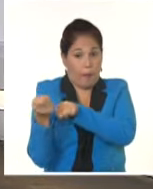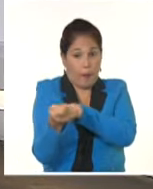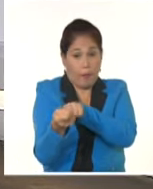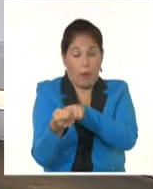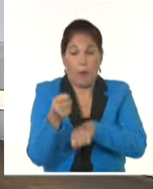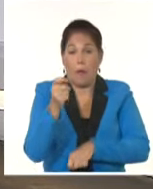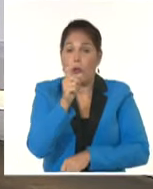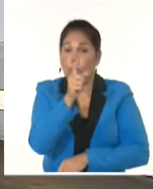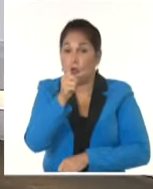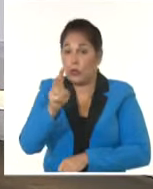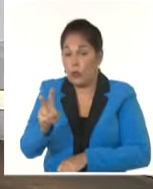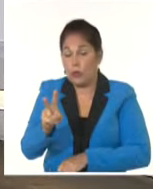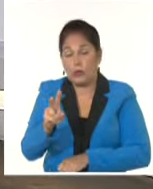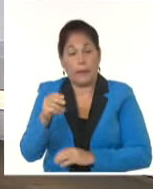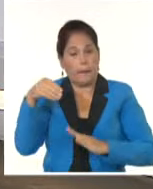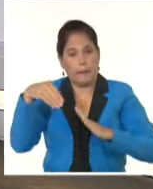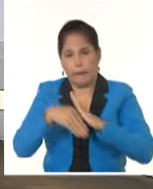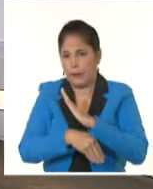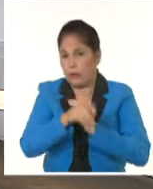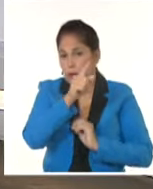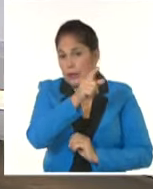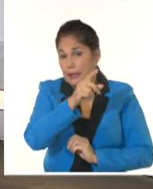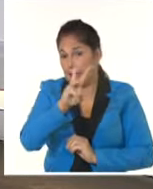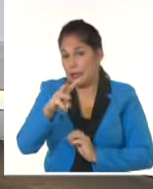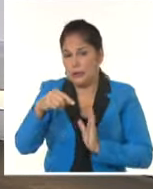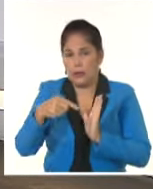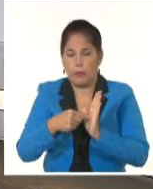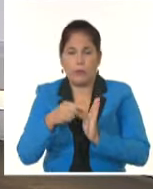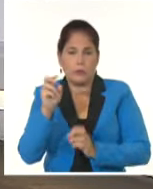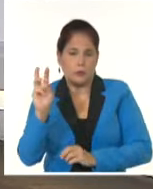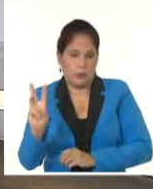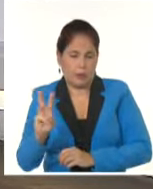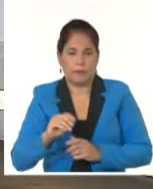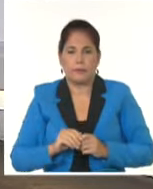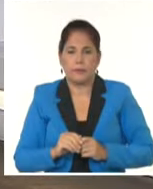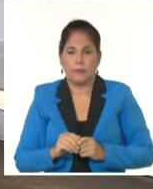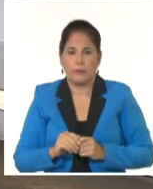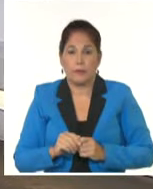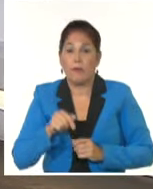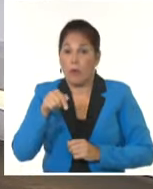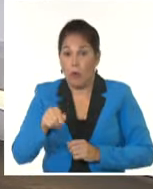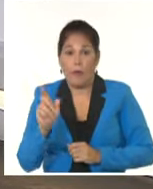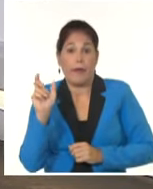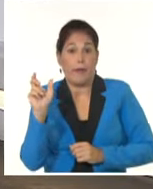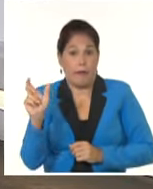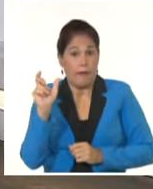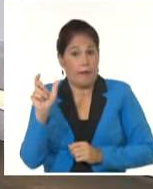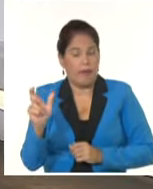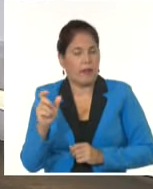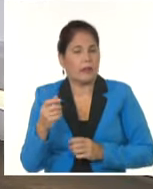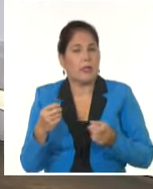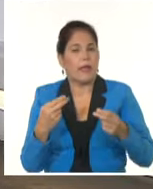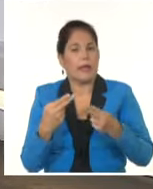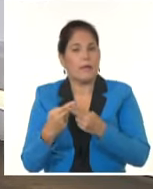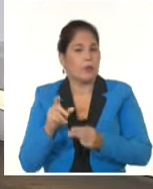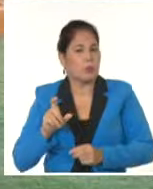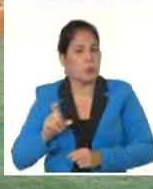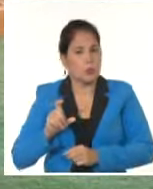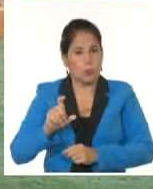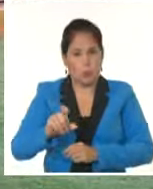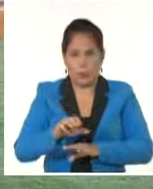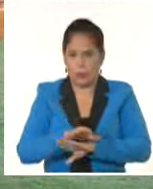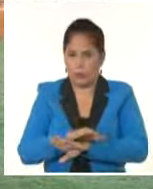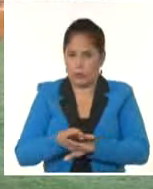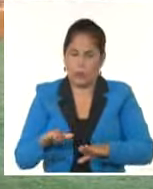cayó ante Corea del Sur 13 anotaciones por 3, en fecha donde también se anunció la nómina final de Cuba al evento.